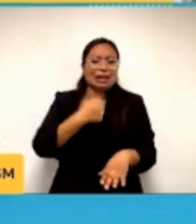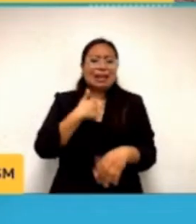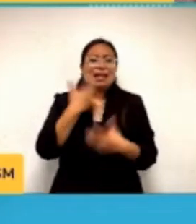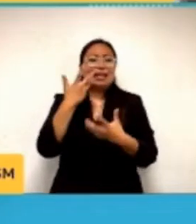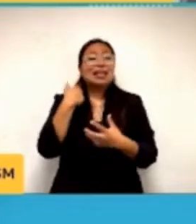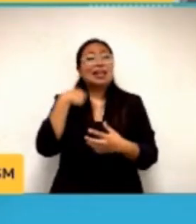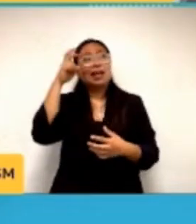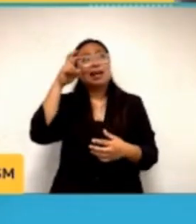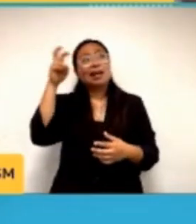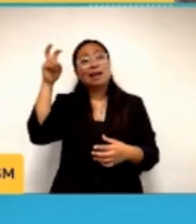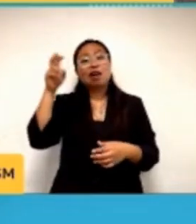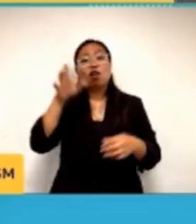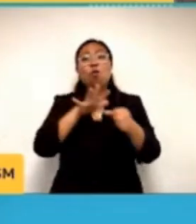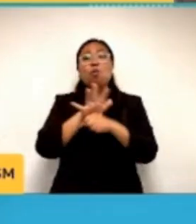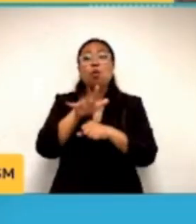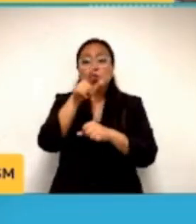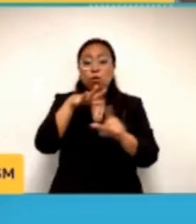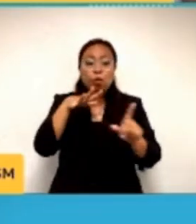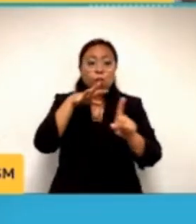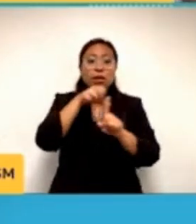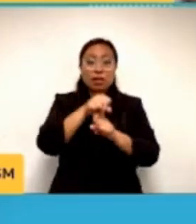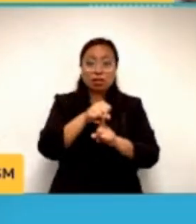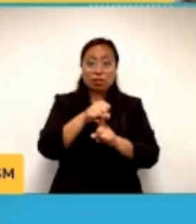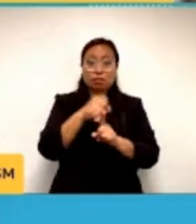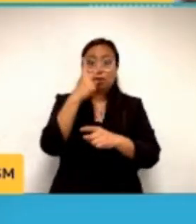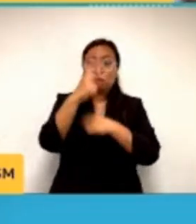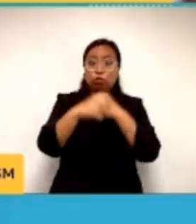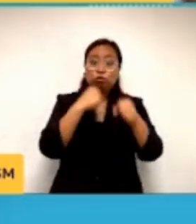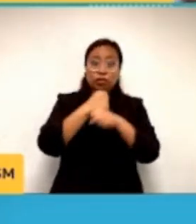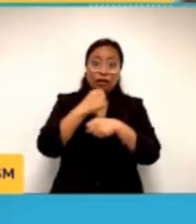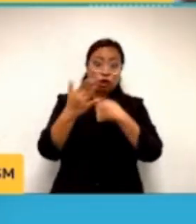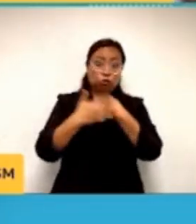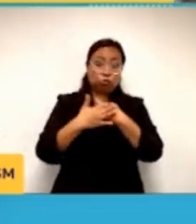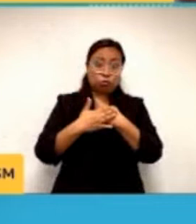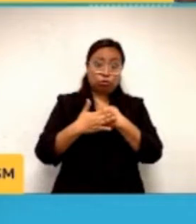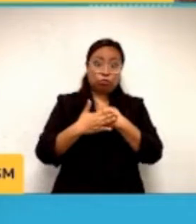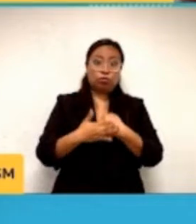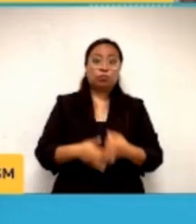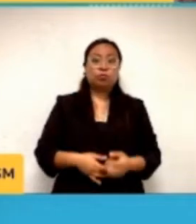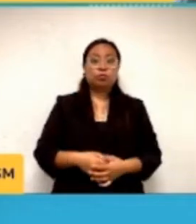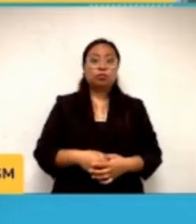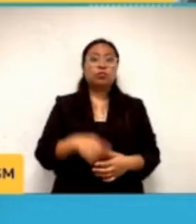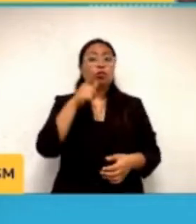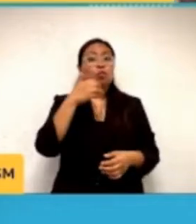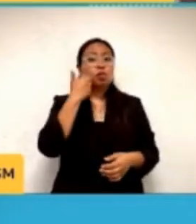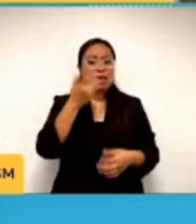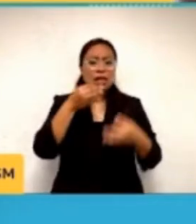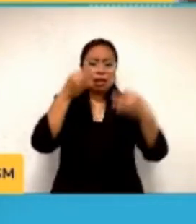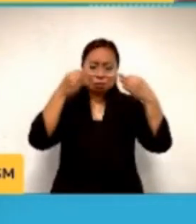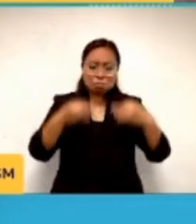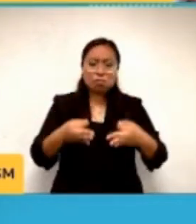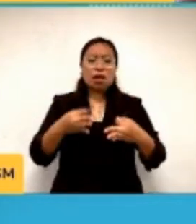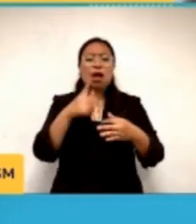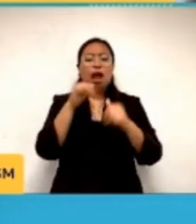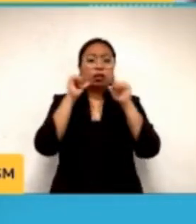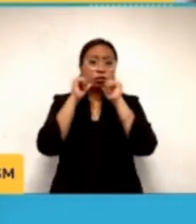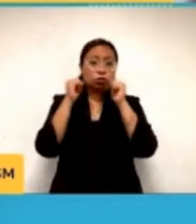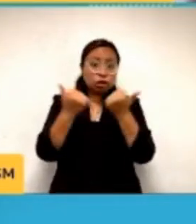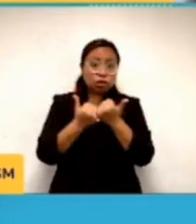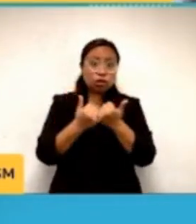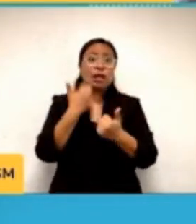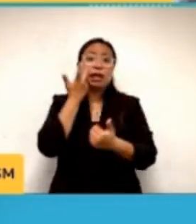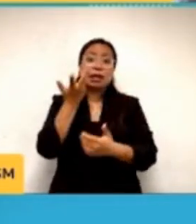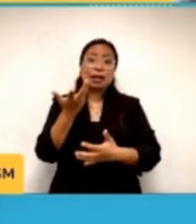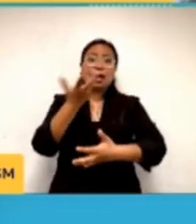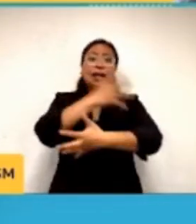estás tirando? ¿Qué quieres lograr en los próximos 2 años? ¿Quieres formalizar tu asociación? ¿Quieres hacer una